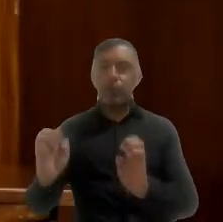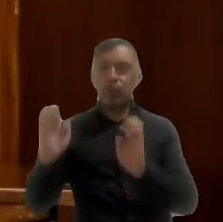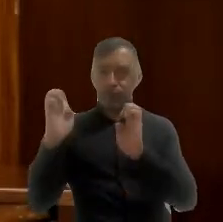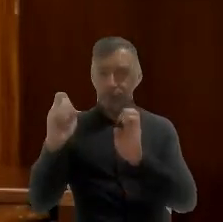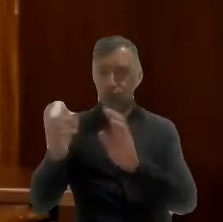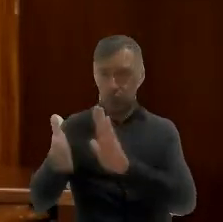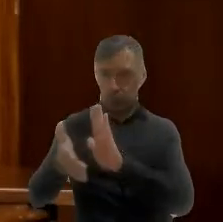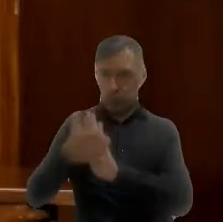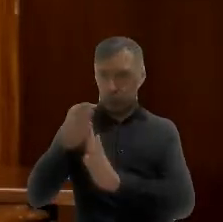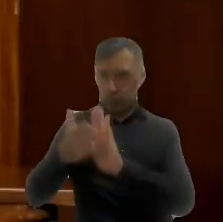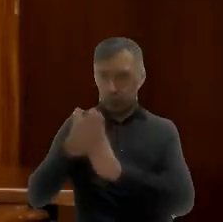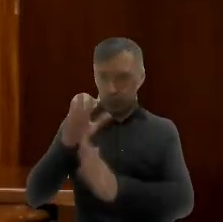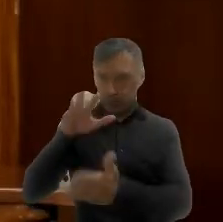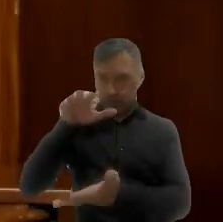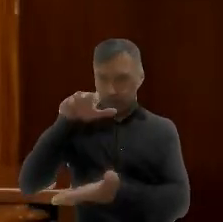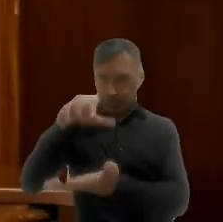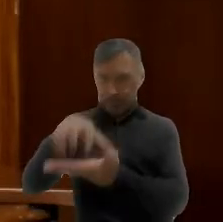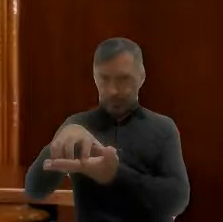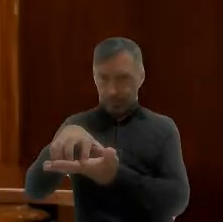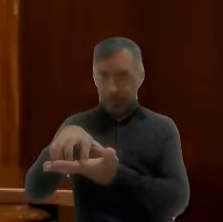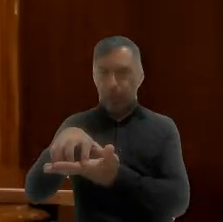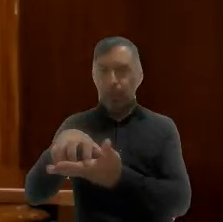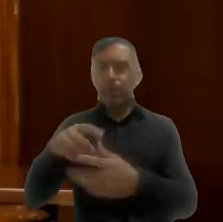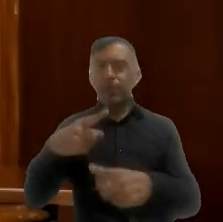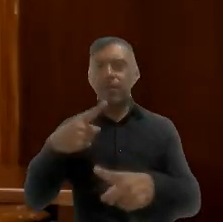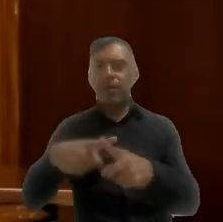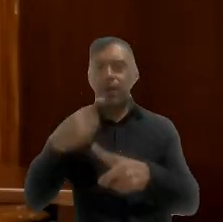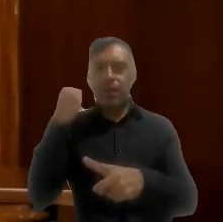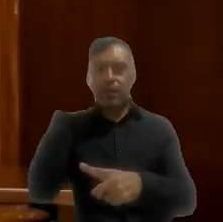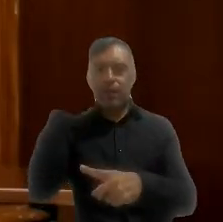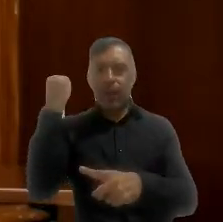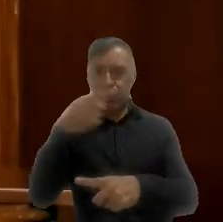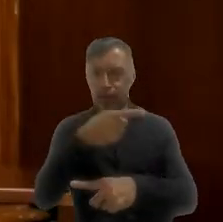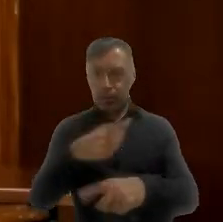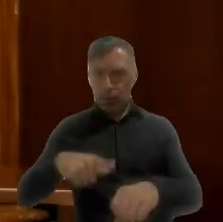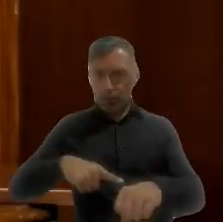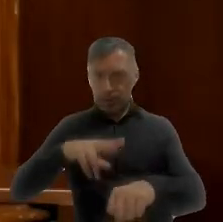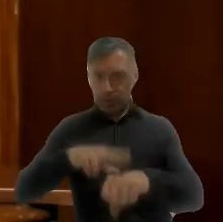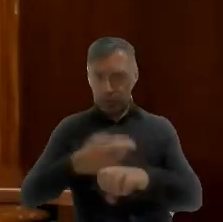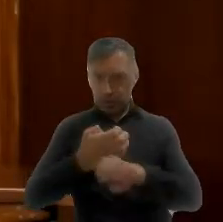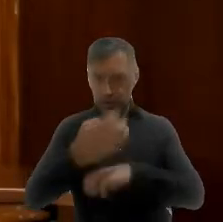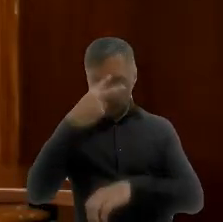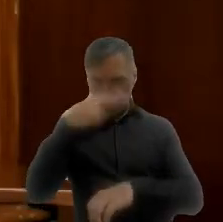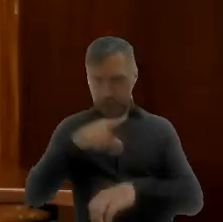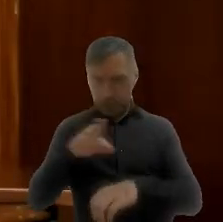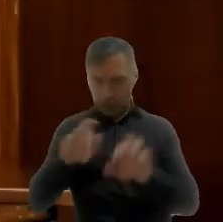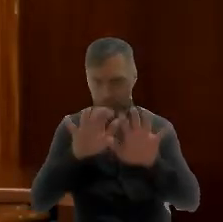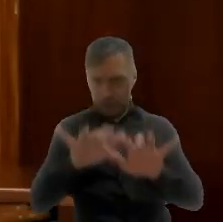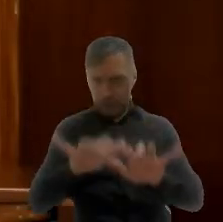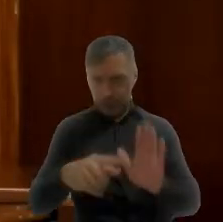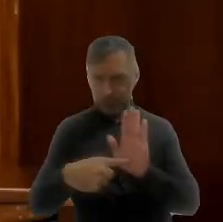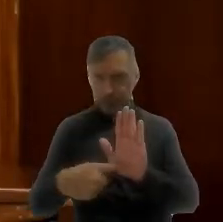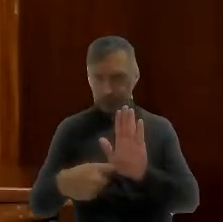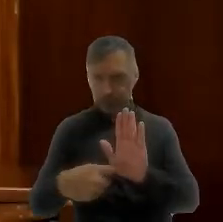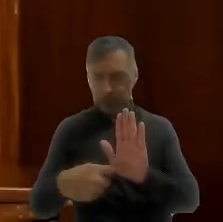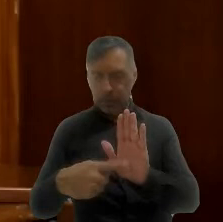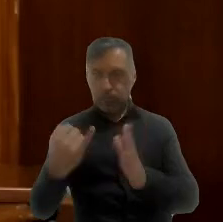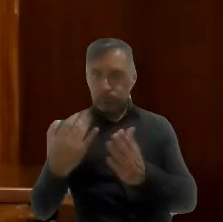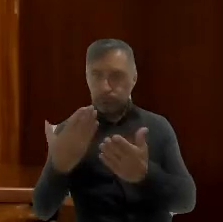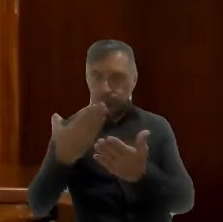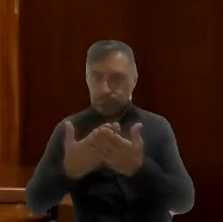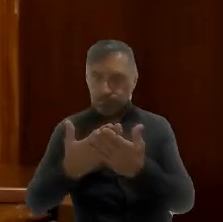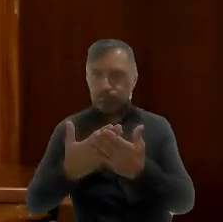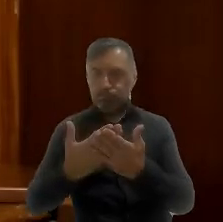educativo, presentada por el titular del Ejecutivo Estatal. Agotado el estudio de la iniciativa de